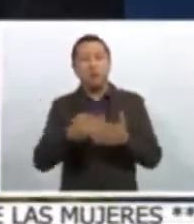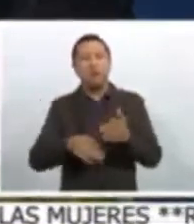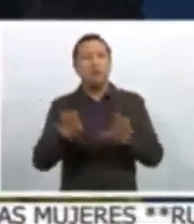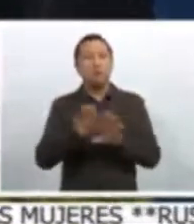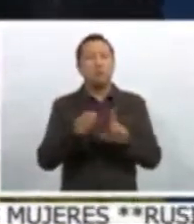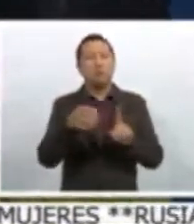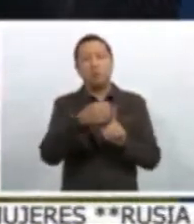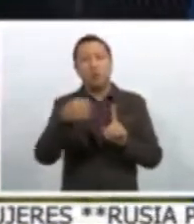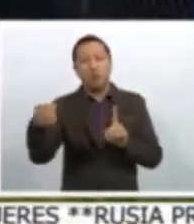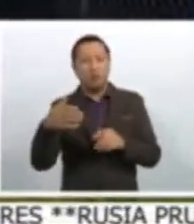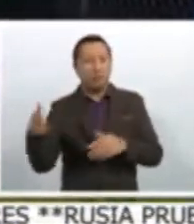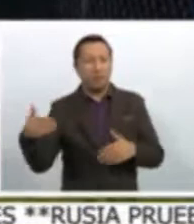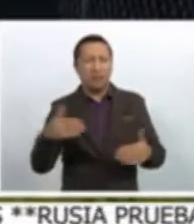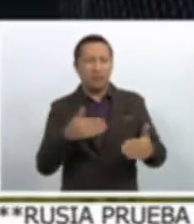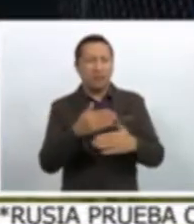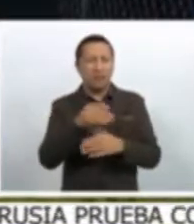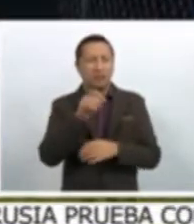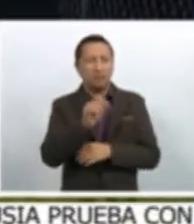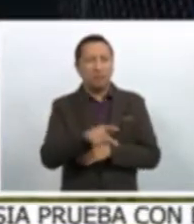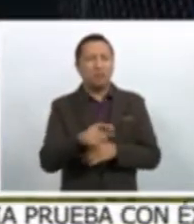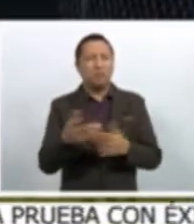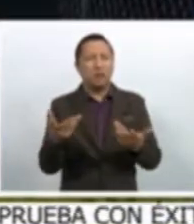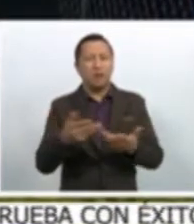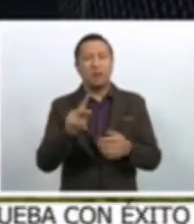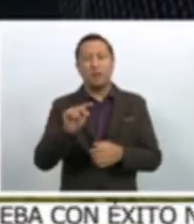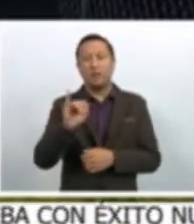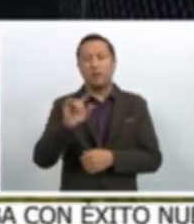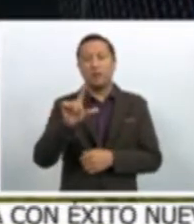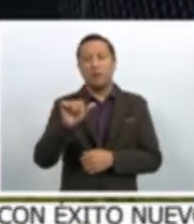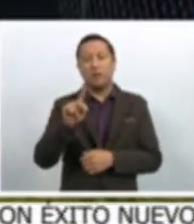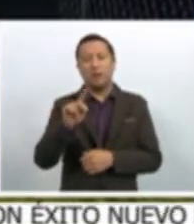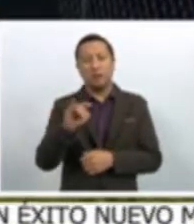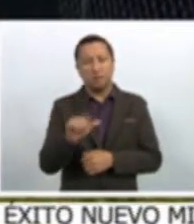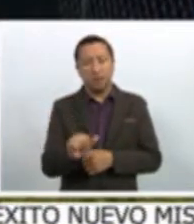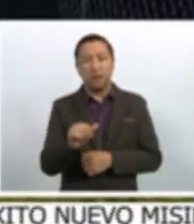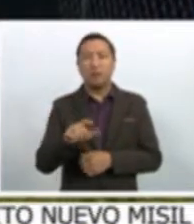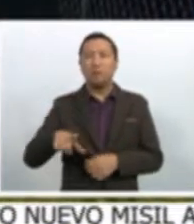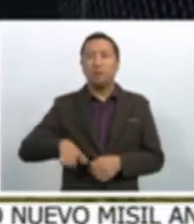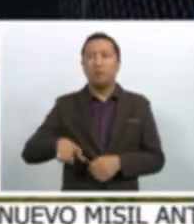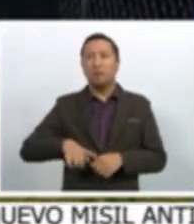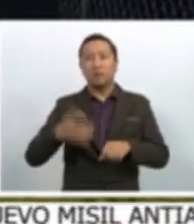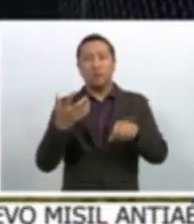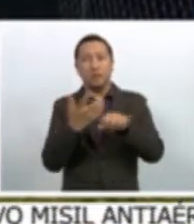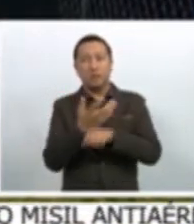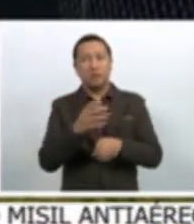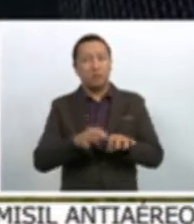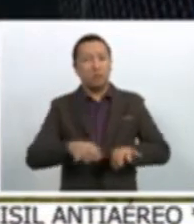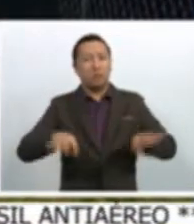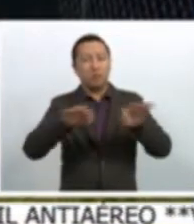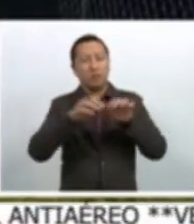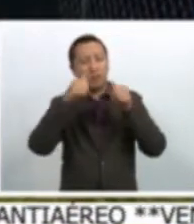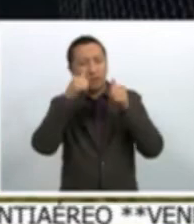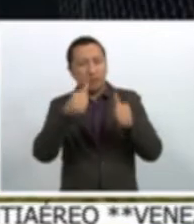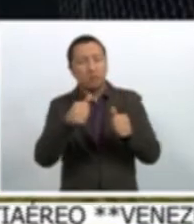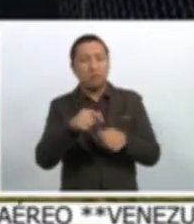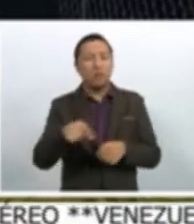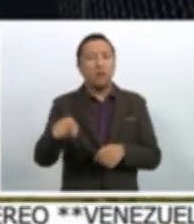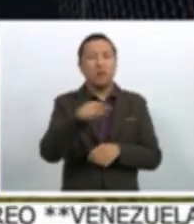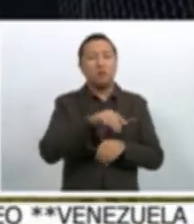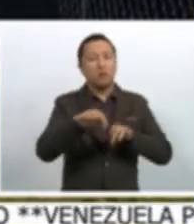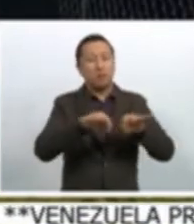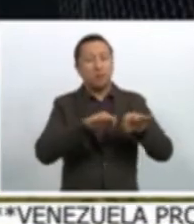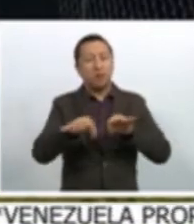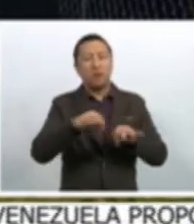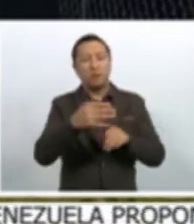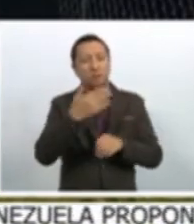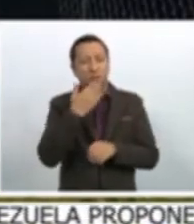tilapia. Señaló que para el gobierno del estado es prioridad impulsar el desarrollo y diversificar las actividades y garantizar la sanidad de